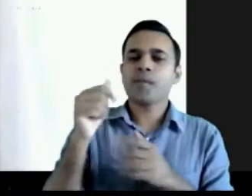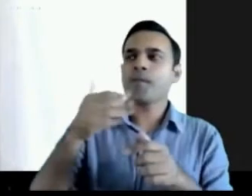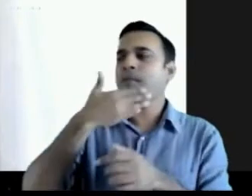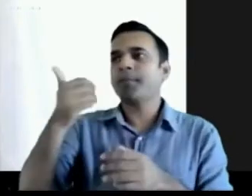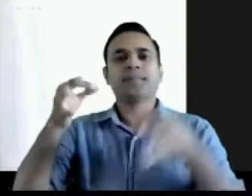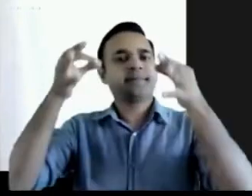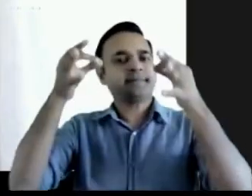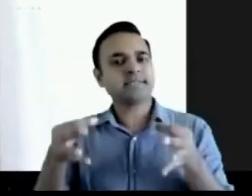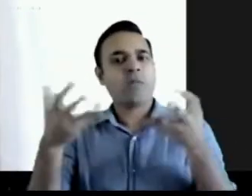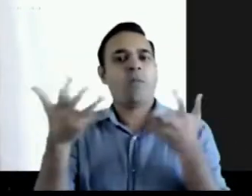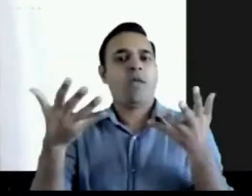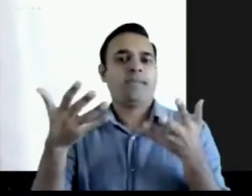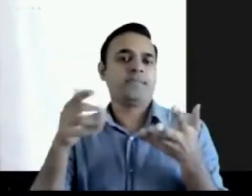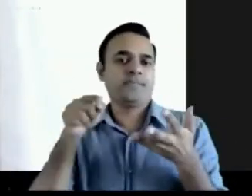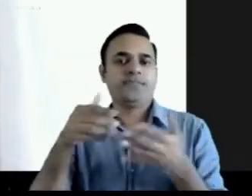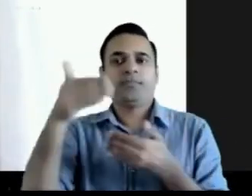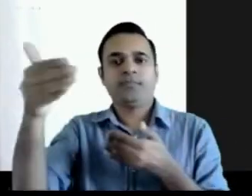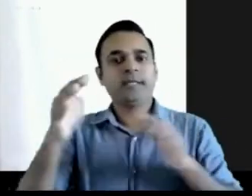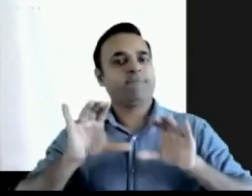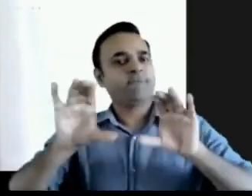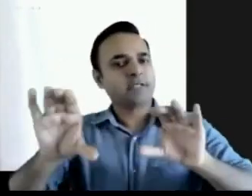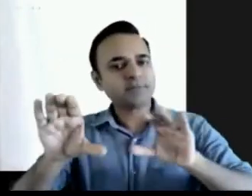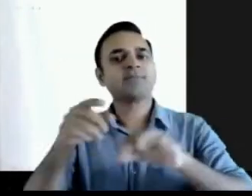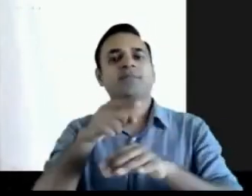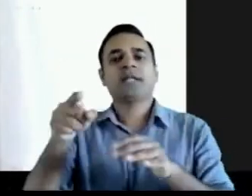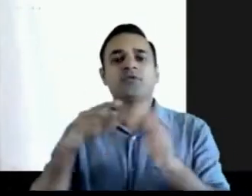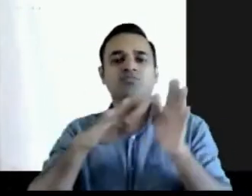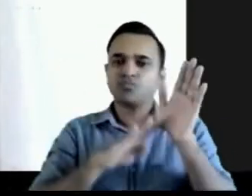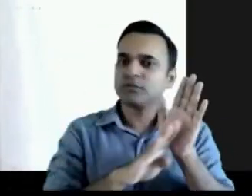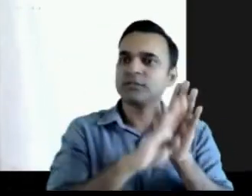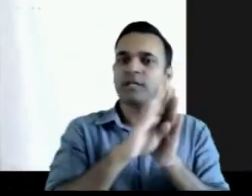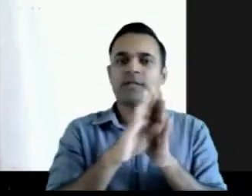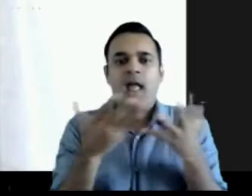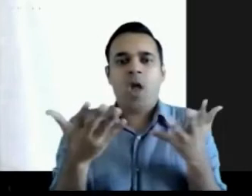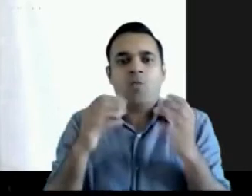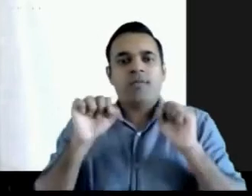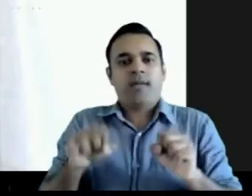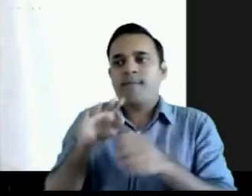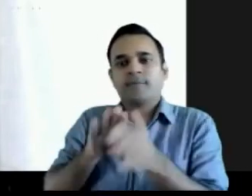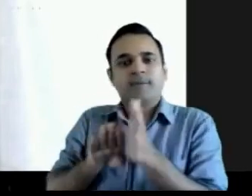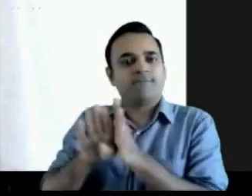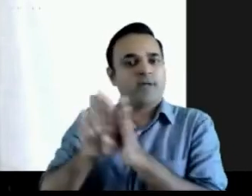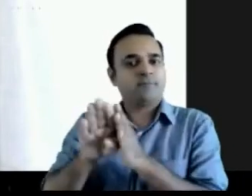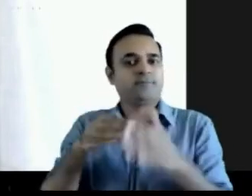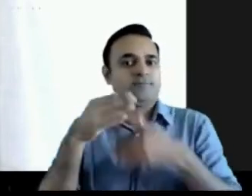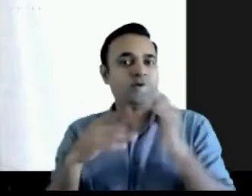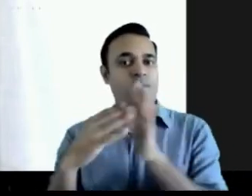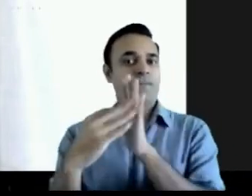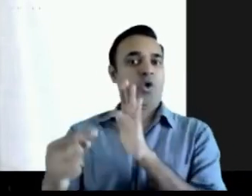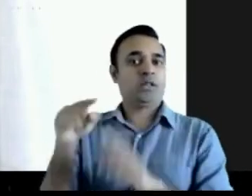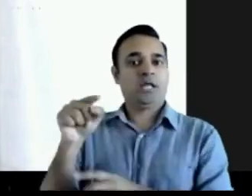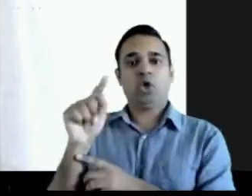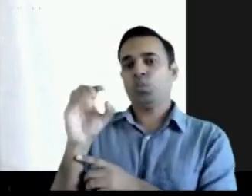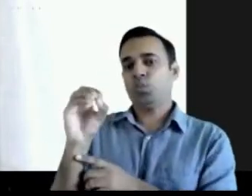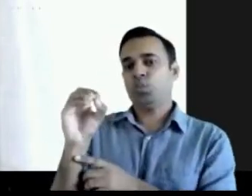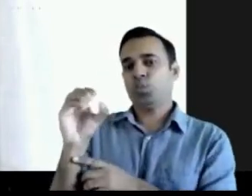la plataforma de información y coordinación para la prevención de los desastres y el manejo de la información dice prena que dicho sea de paso es